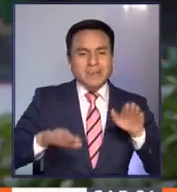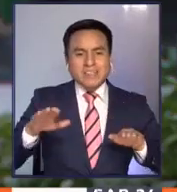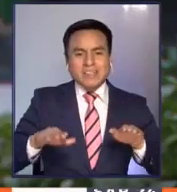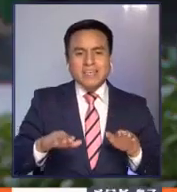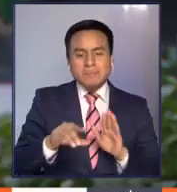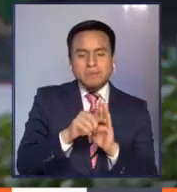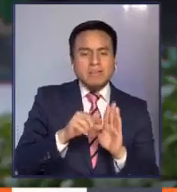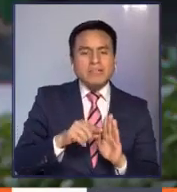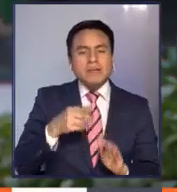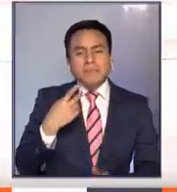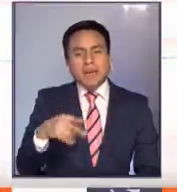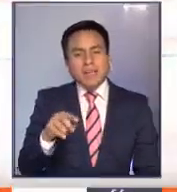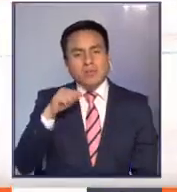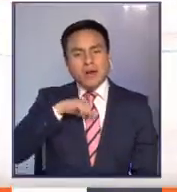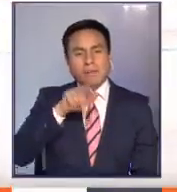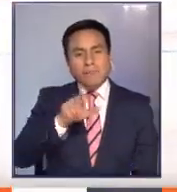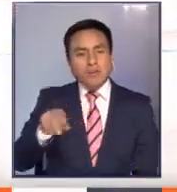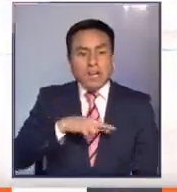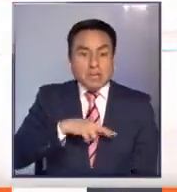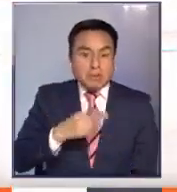valóricas y religiosas que tienen las personas.